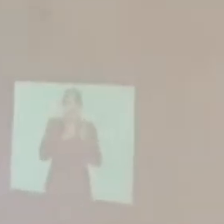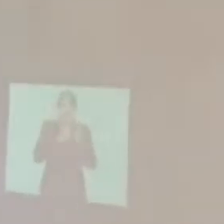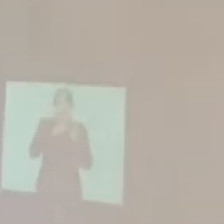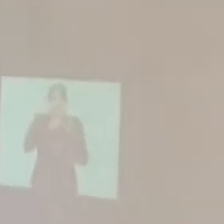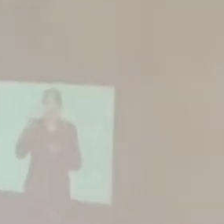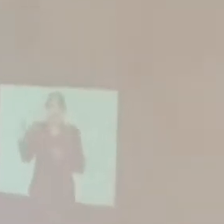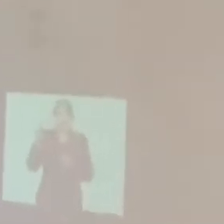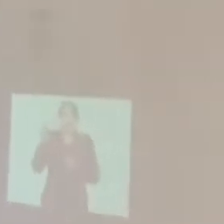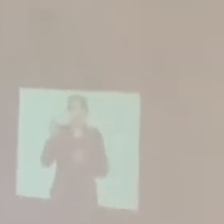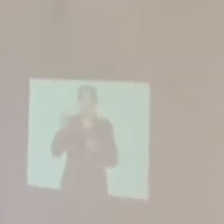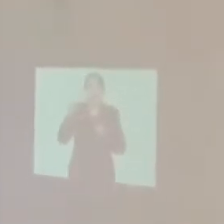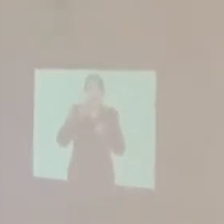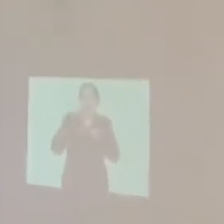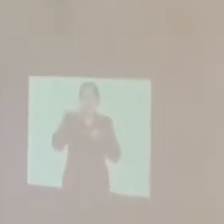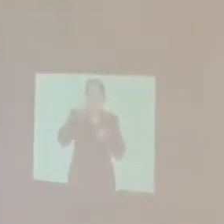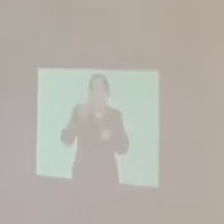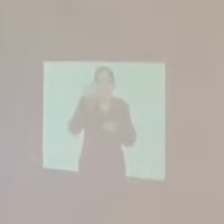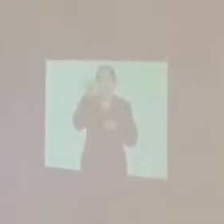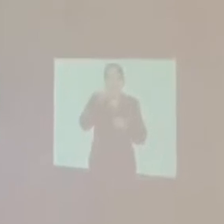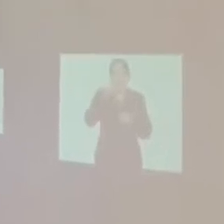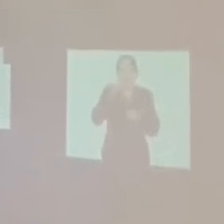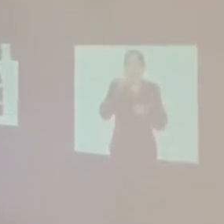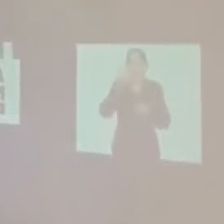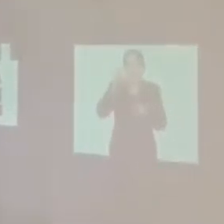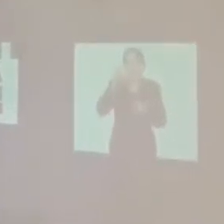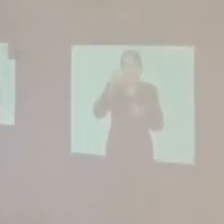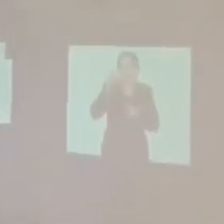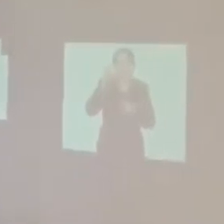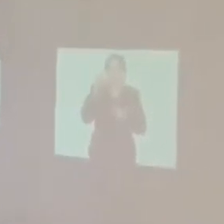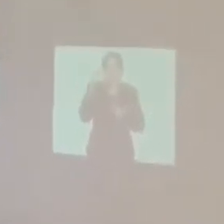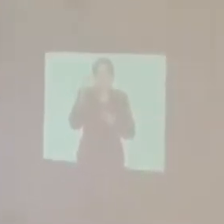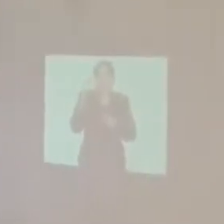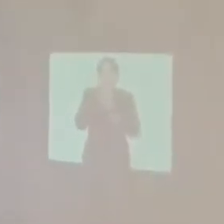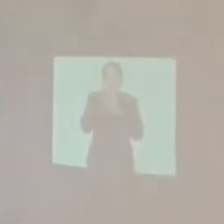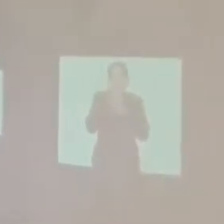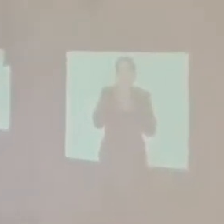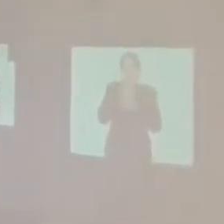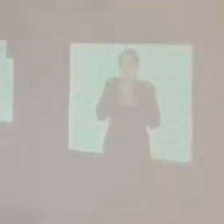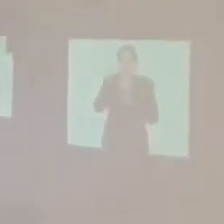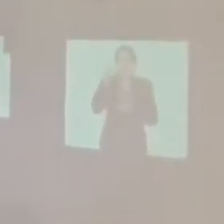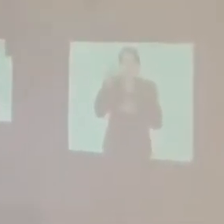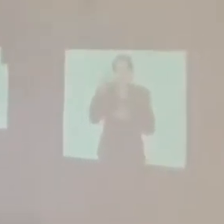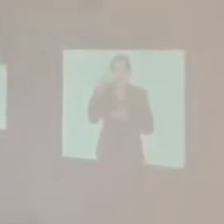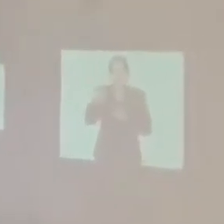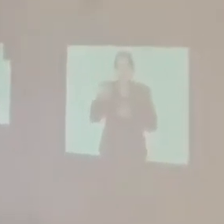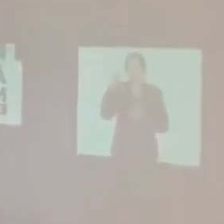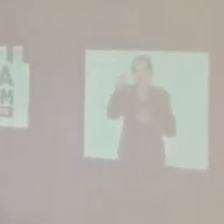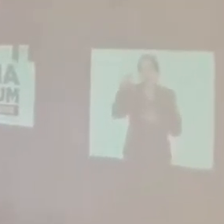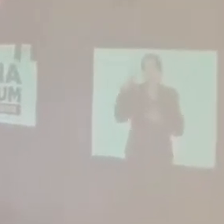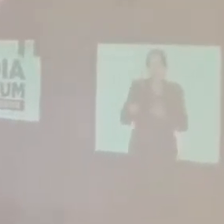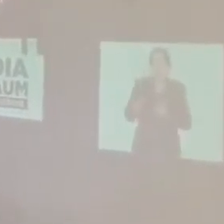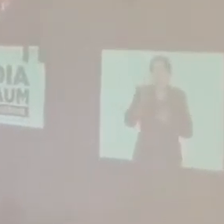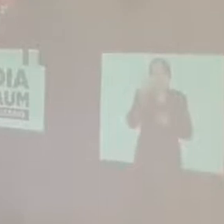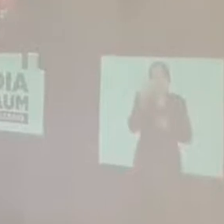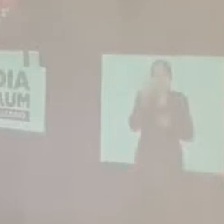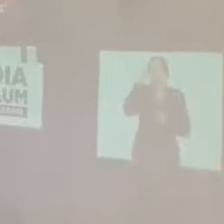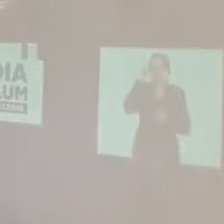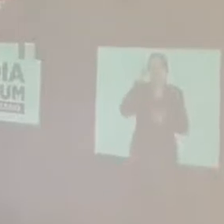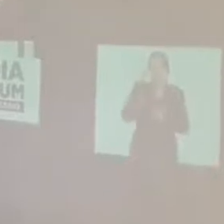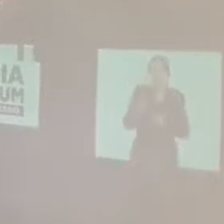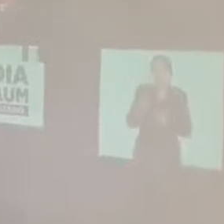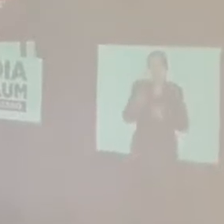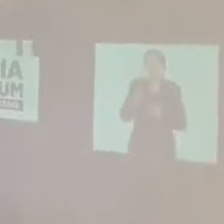37.531 jóvenes en 22 licenciaturas, 5 especialidades, 7 maestrías y 2 doctorados. Y